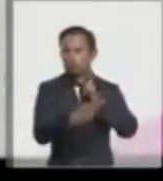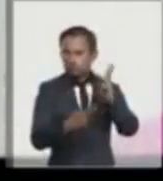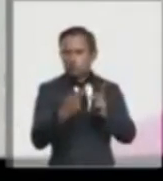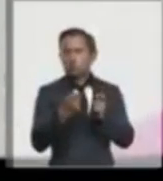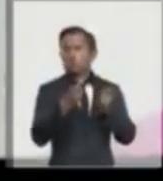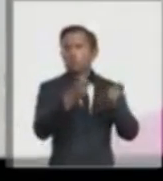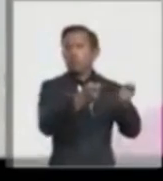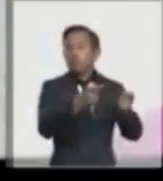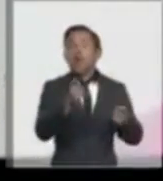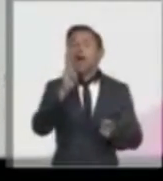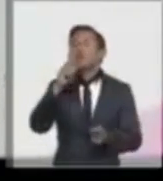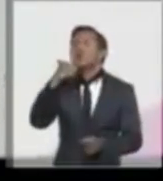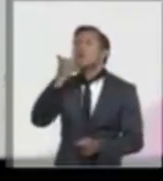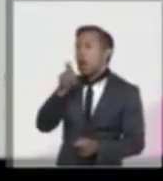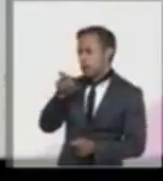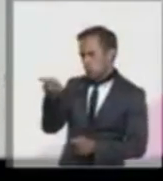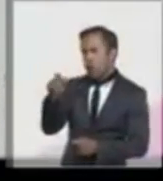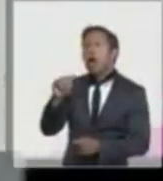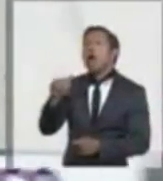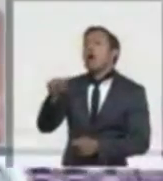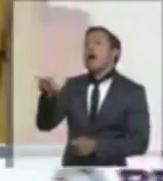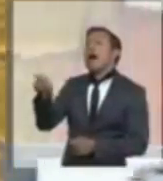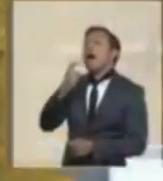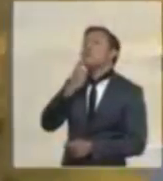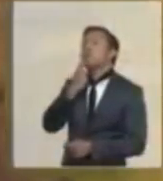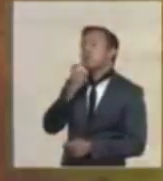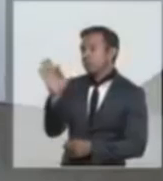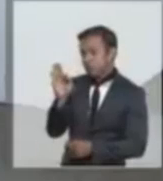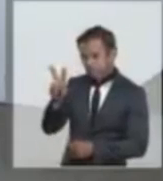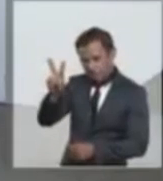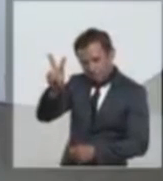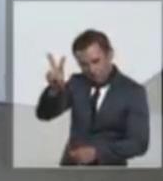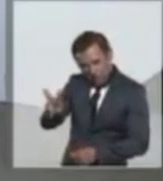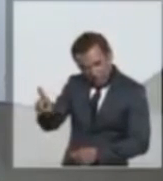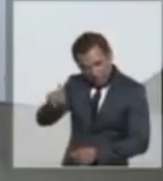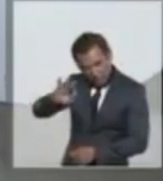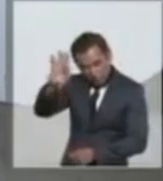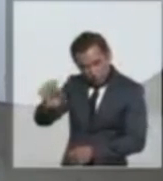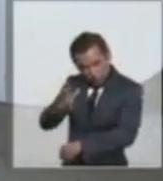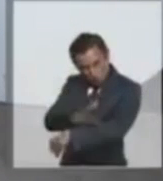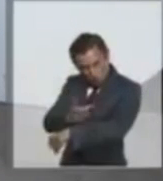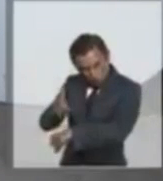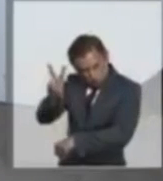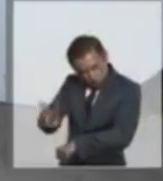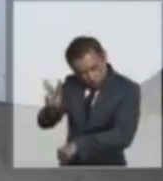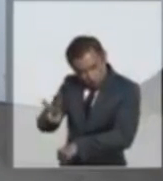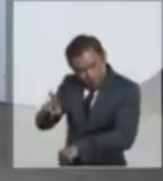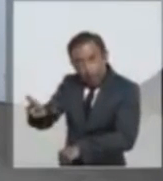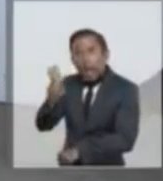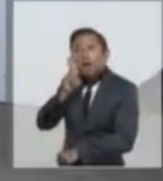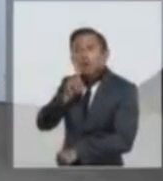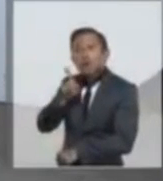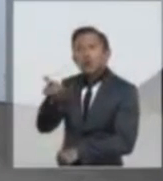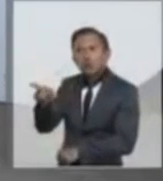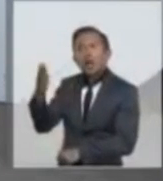honesto, honesto, honesto, honesto, si te atreves a firmarlo y regreses el dinero de